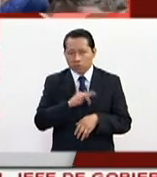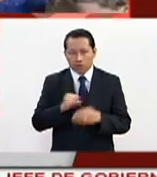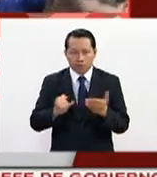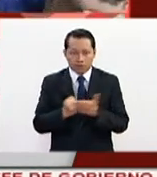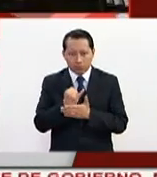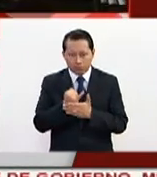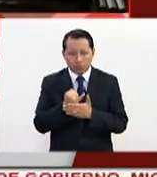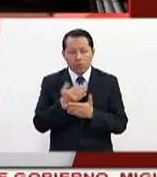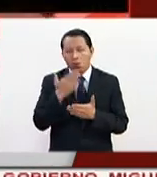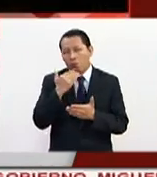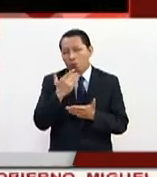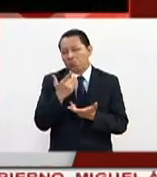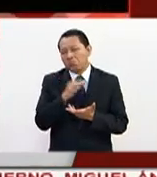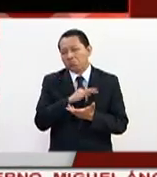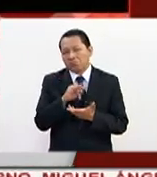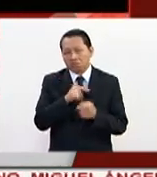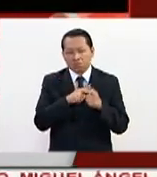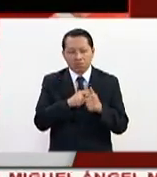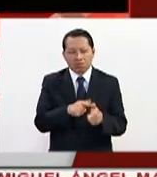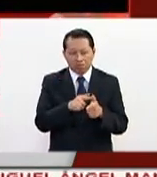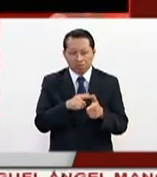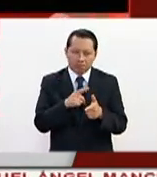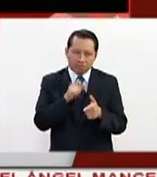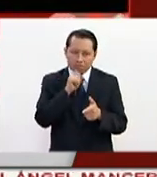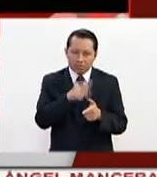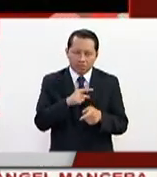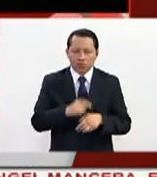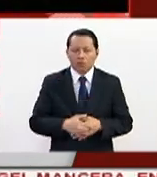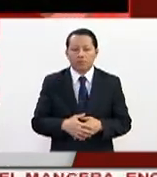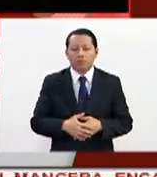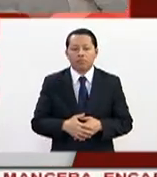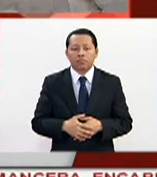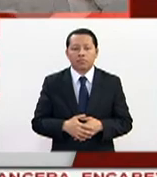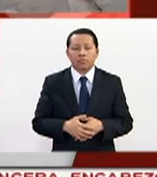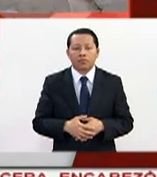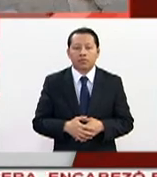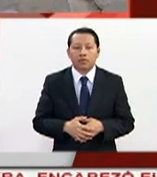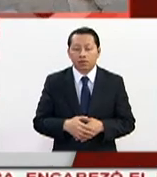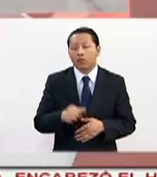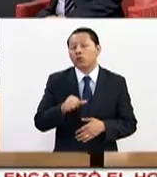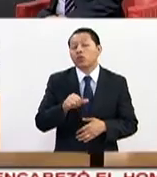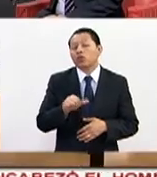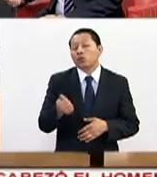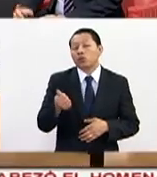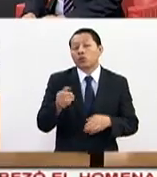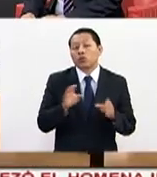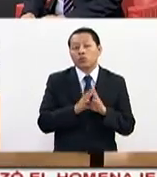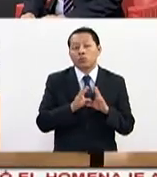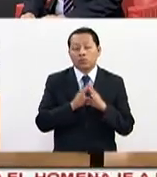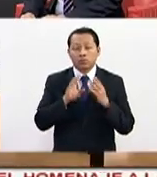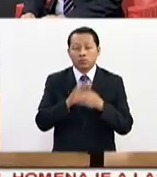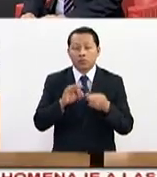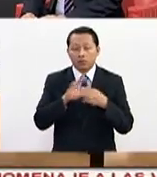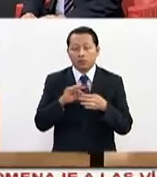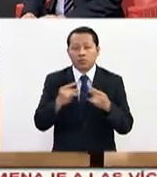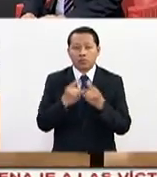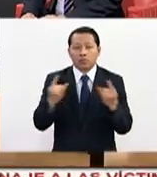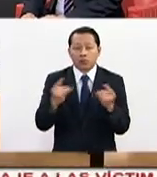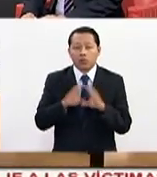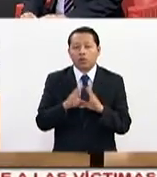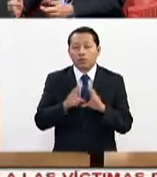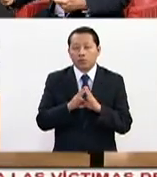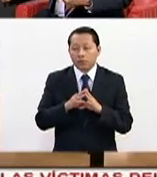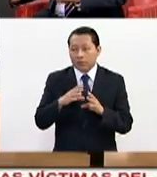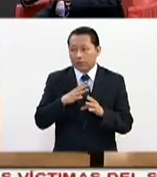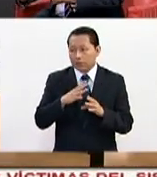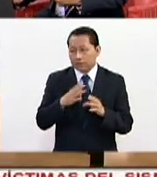hay un impedimento legal para que él continúe en el poder, eso es lo importante. Claro. En ese sentido, y del otro lado de la moneda, de hecho se habló mucho en la historia de que uno de